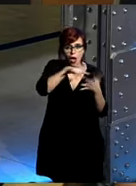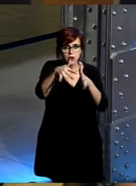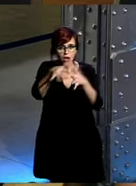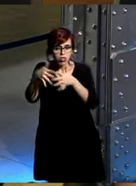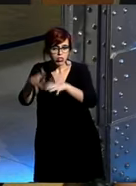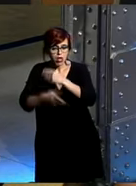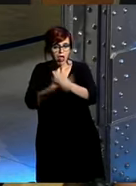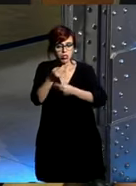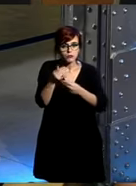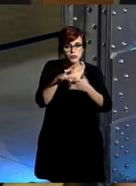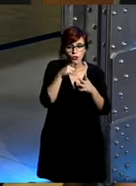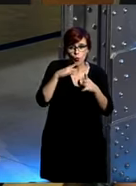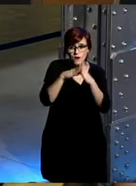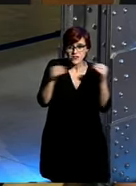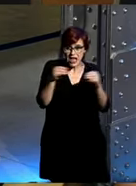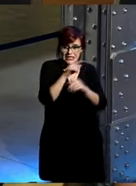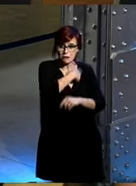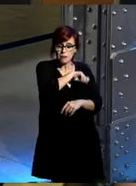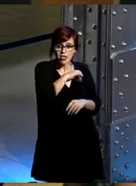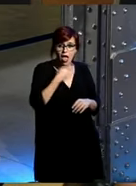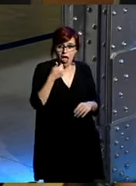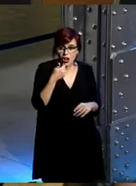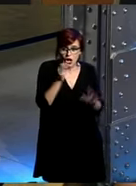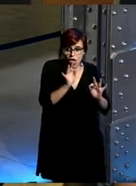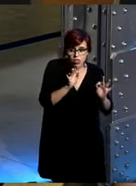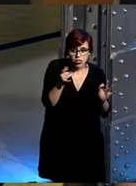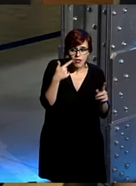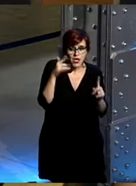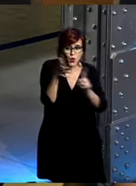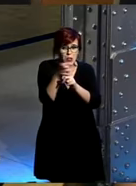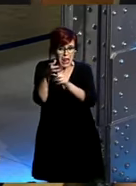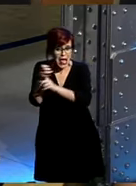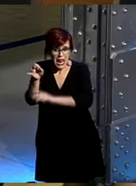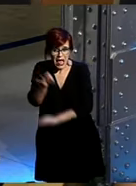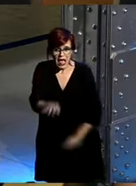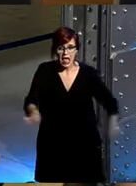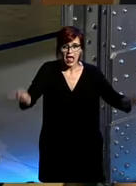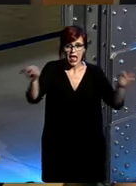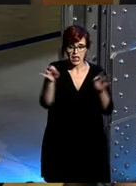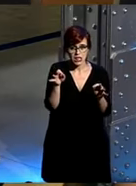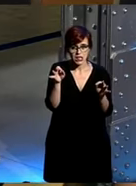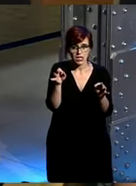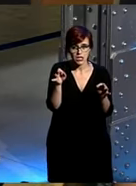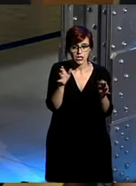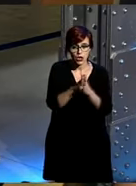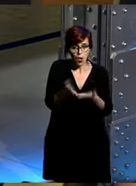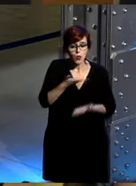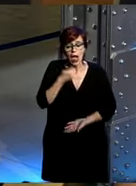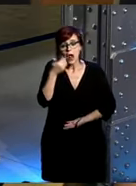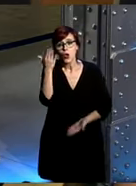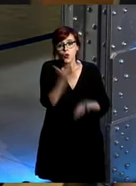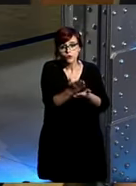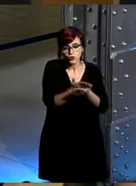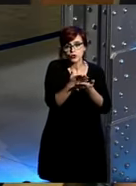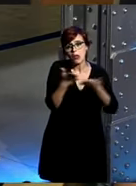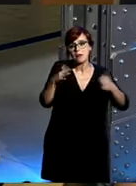encontré nada en las mejores universidades de España, no encontré nada ni a distancia, que realmente a mí me ayudaba con lo que tenía. Sí, encontraba cursos de Big